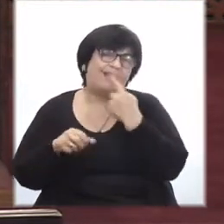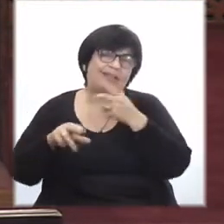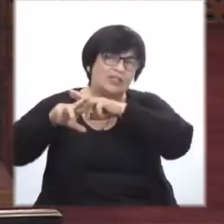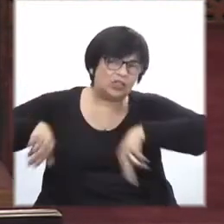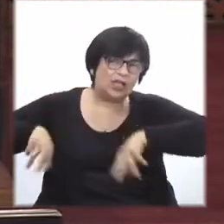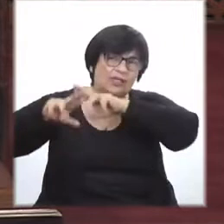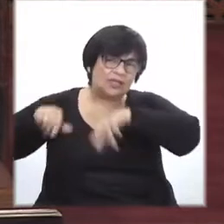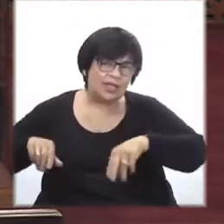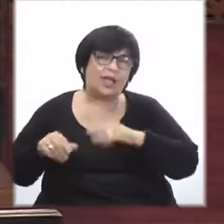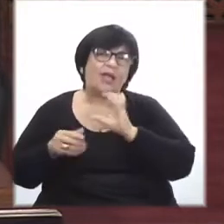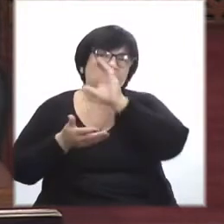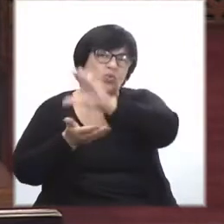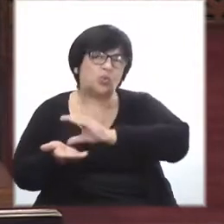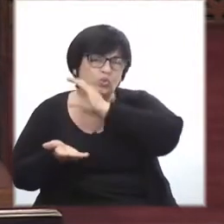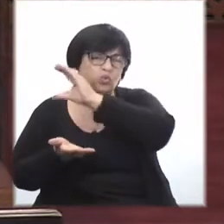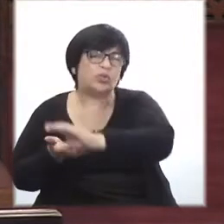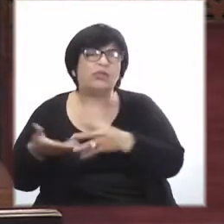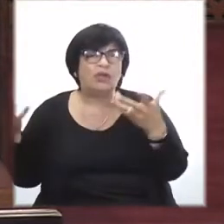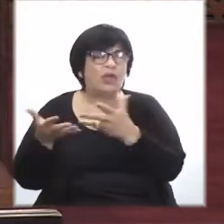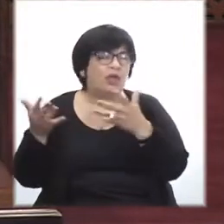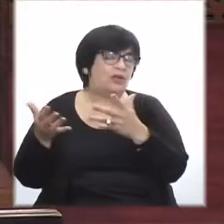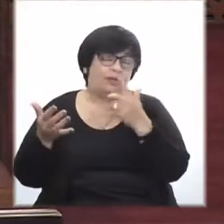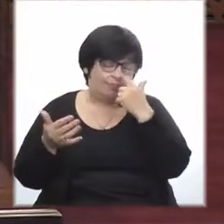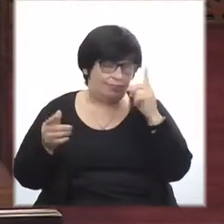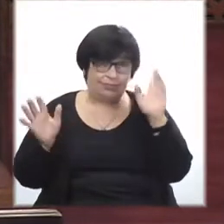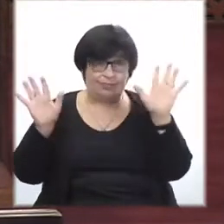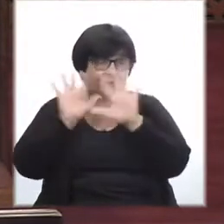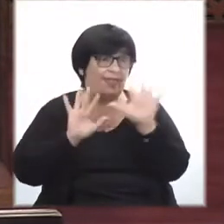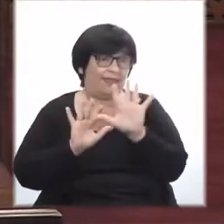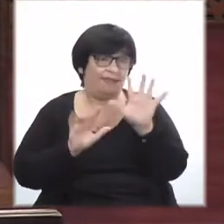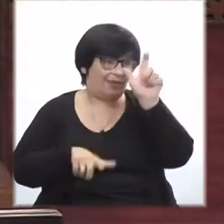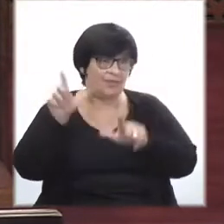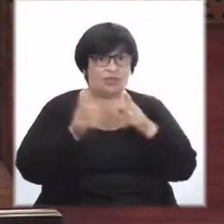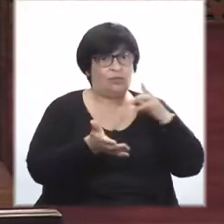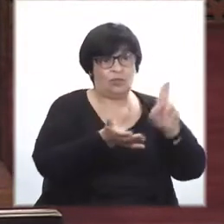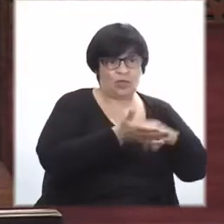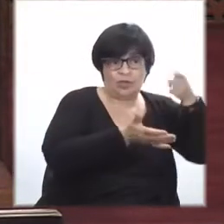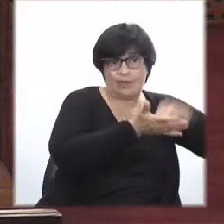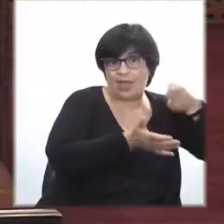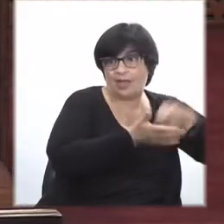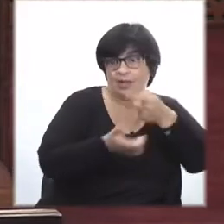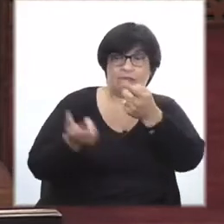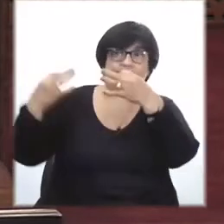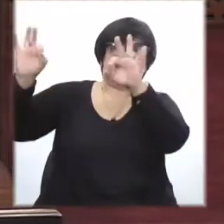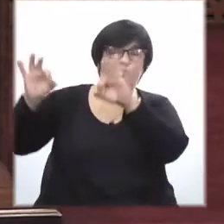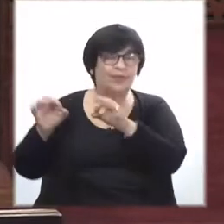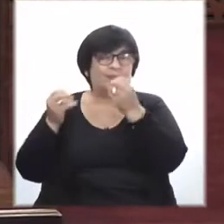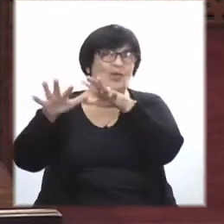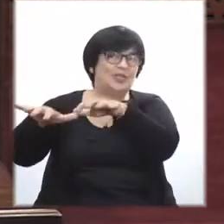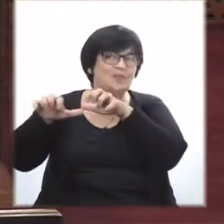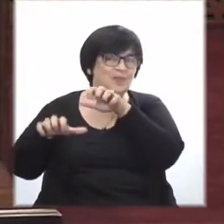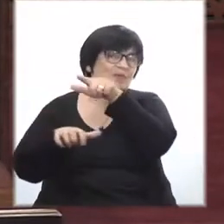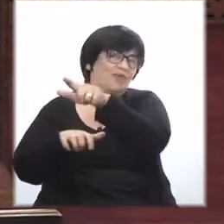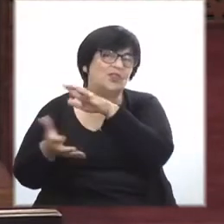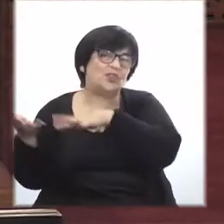hoy atraviesa el país, estableciendo una odiosa diferencia entre los que pagan tributos y los que no pagan nada porque se radicaron en zona franca y